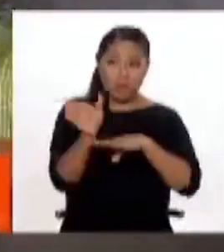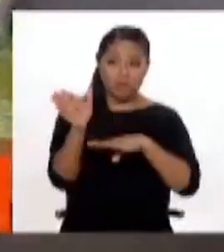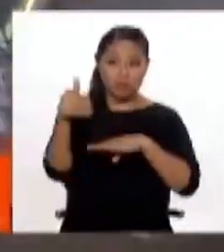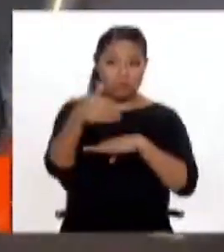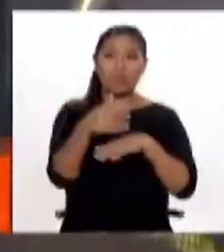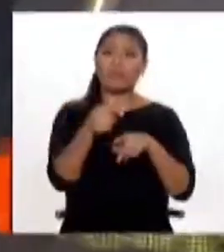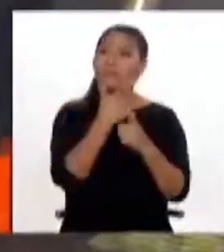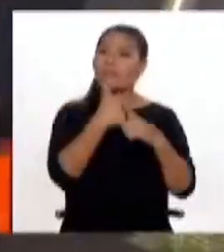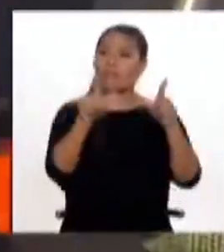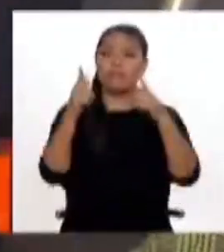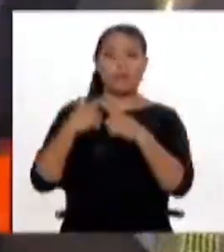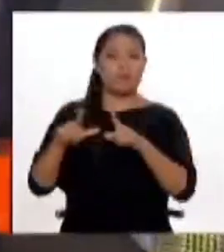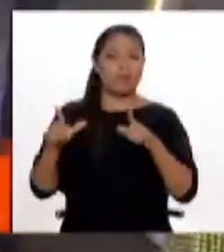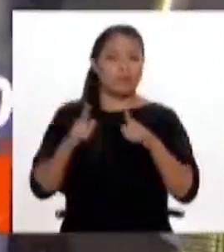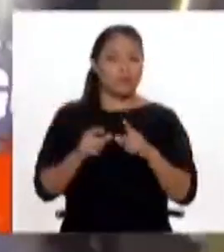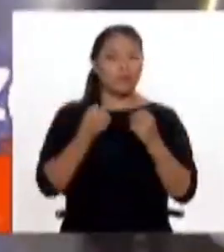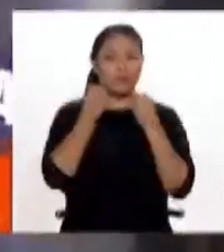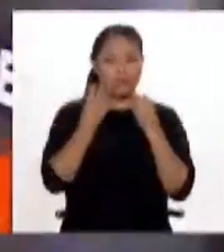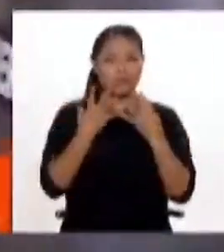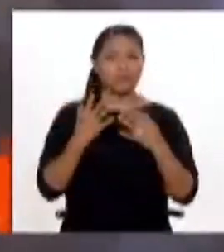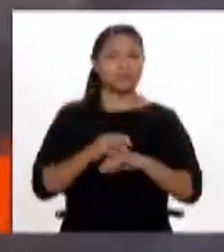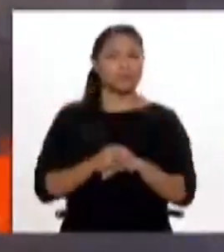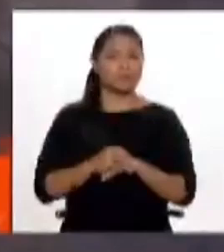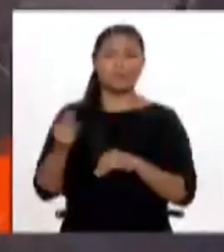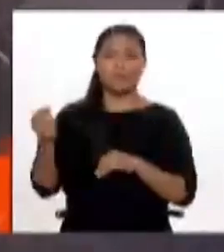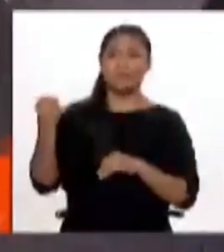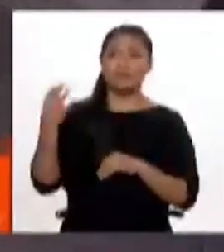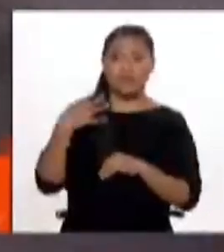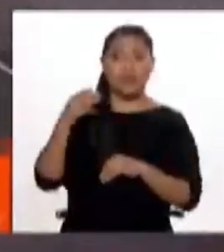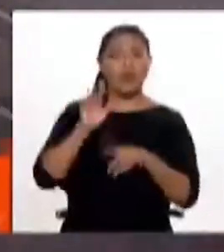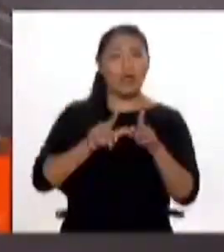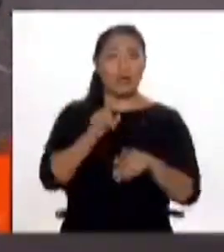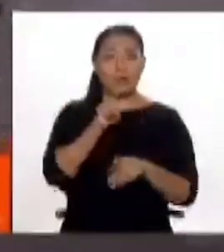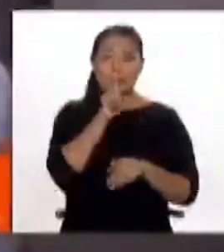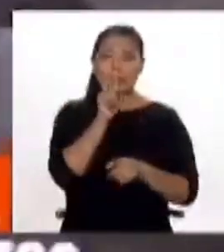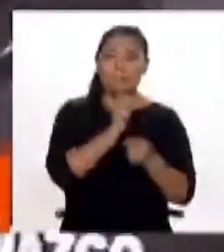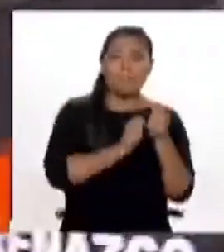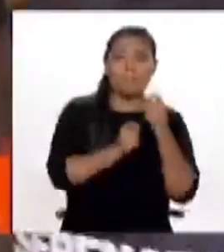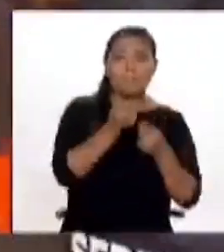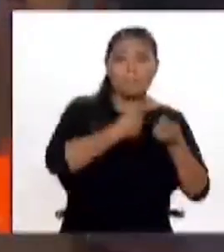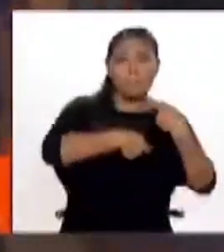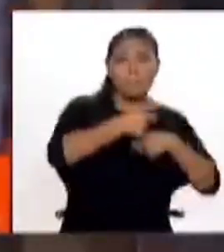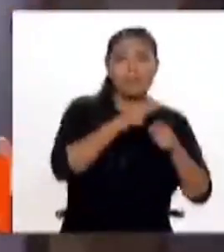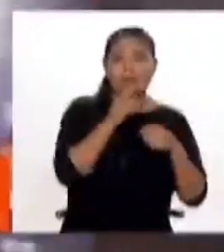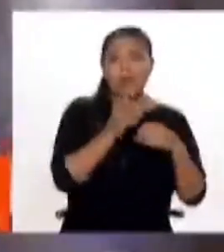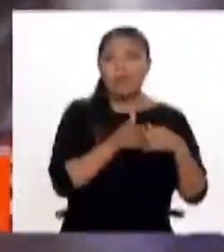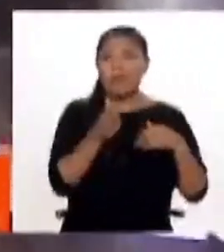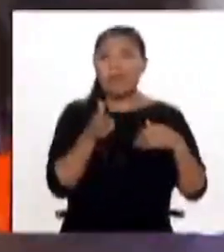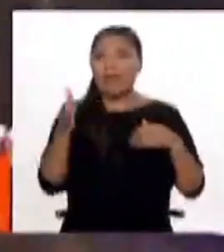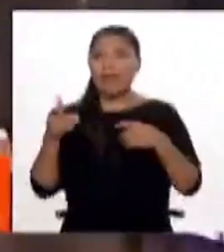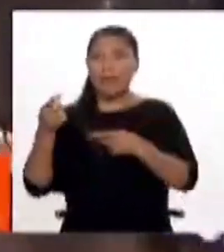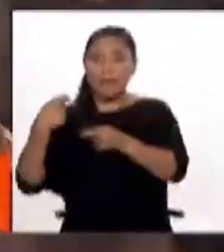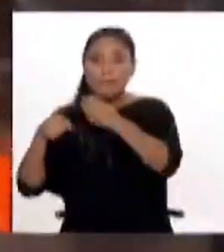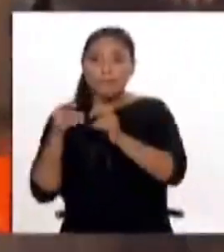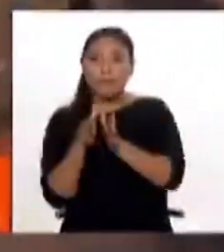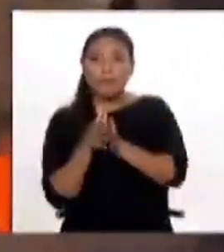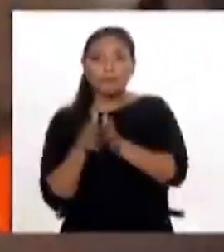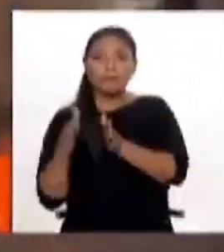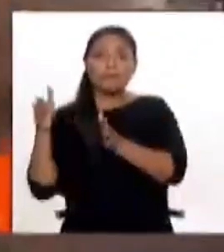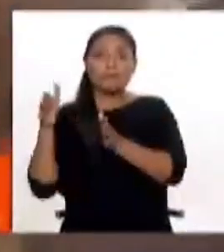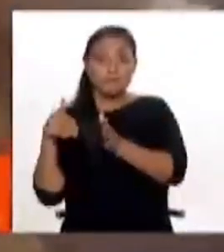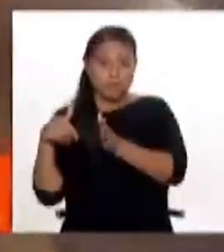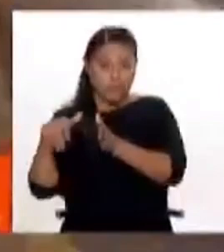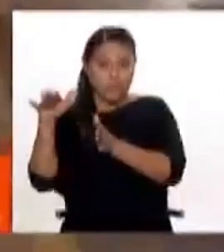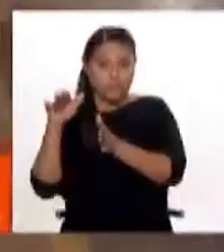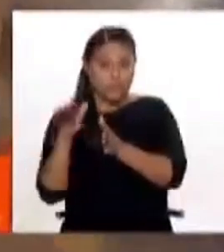todo, pero sí nos han informado que algunos ambulantes se han desplegado a cuadras más lejanas de Andahuaylas, por ejemplo.